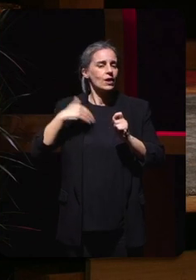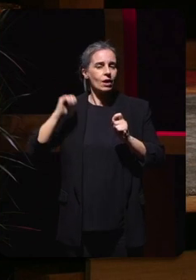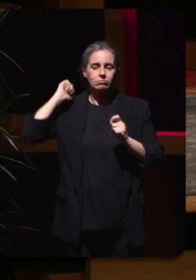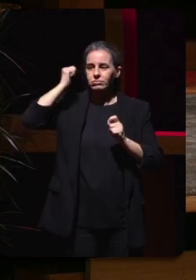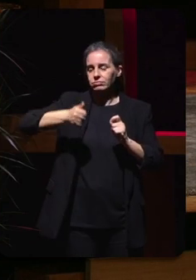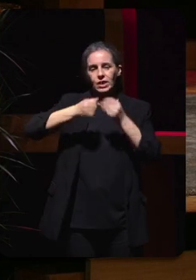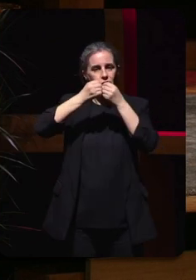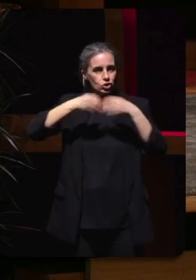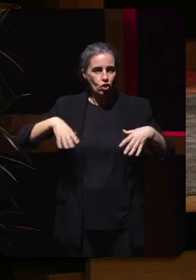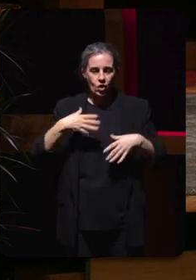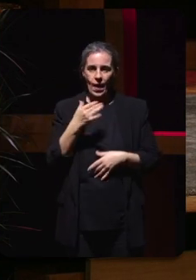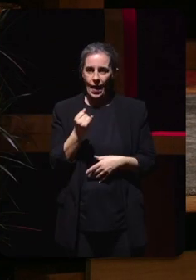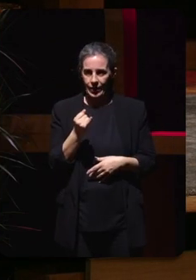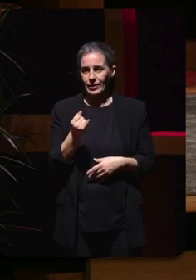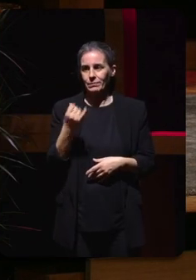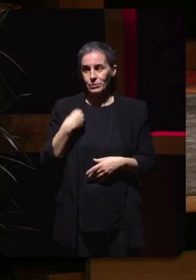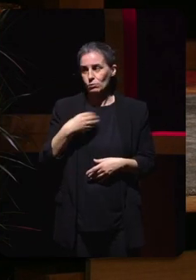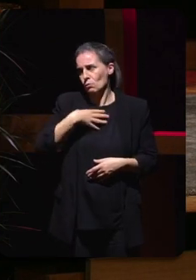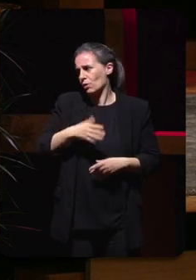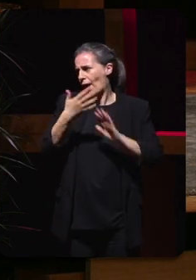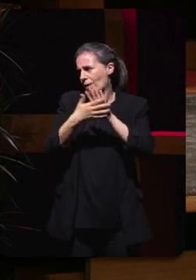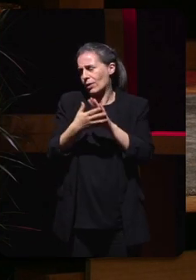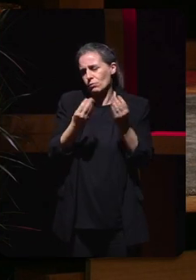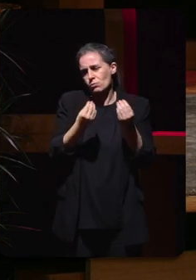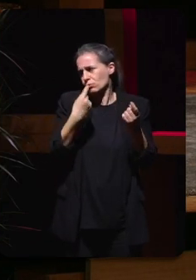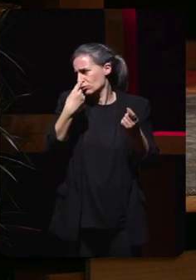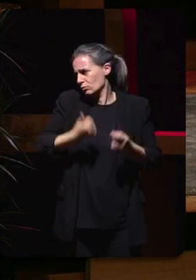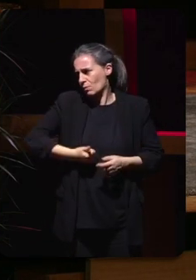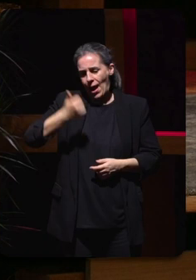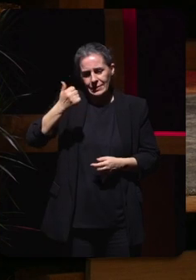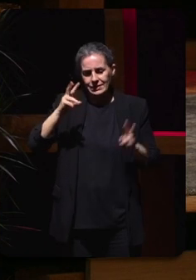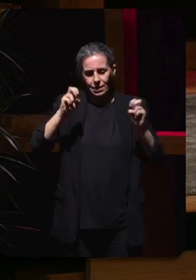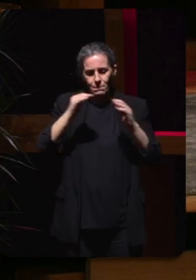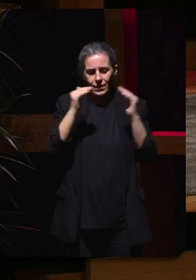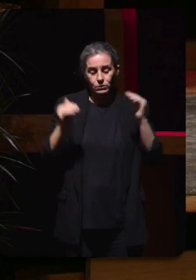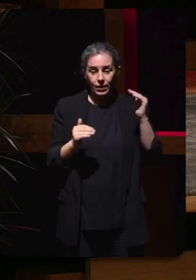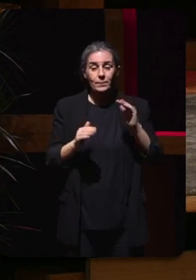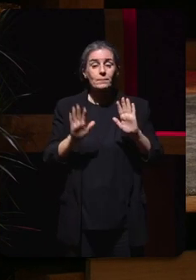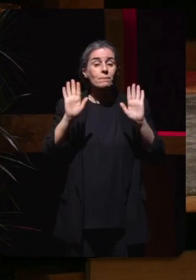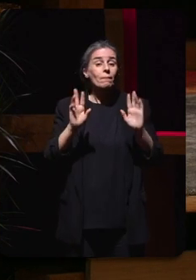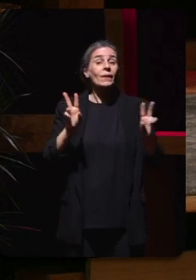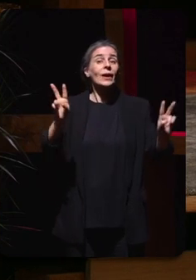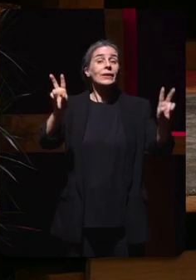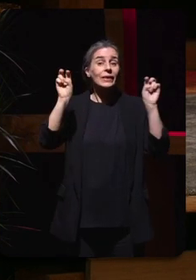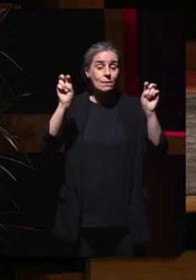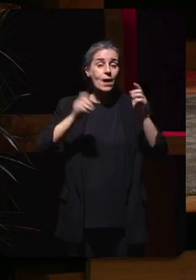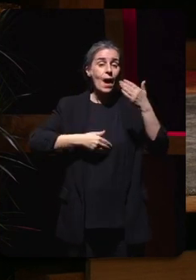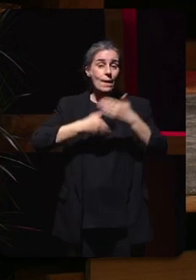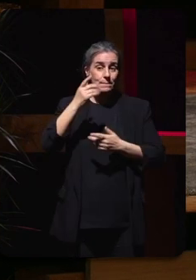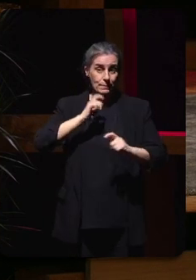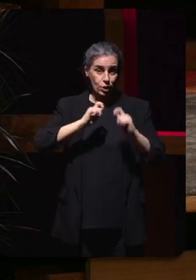quieres, pasamos a esto porque, bueno, de esto se puede decir mucho más del tema de las desigualdades, ¿no? Pero en el tema del